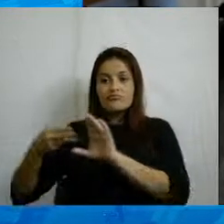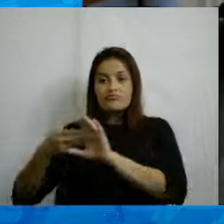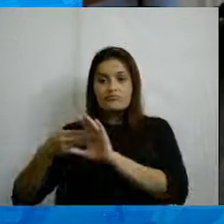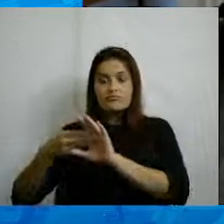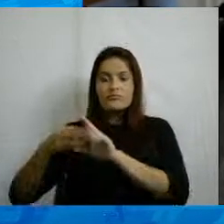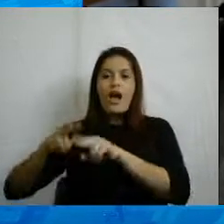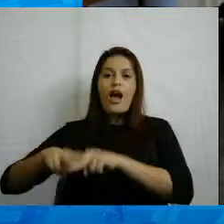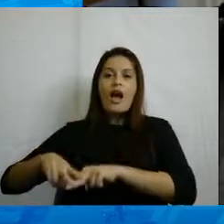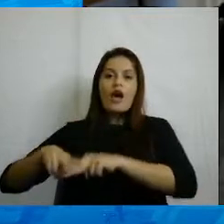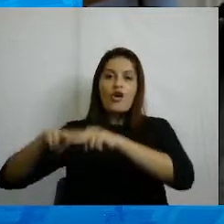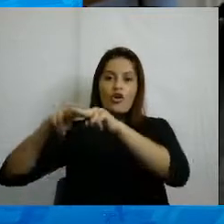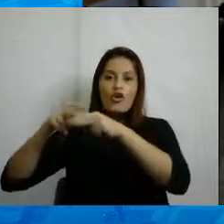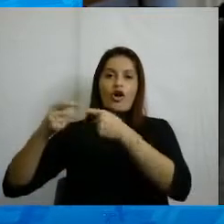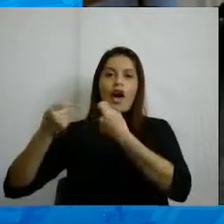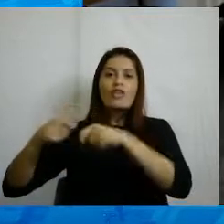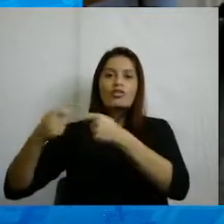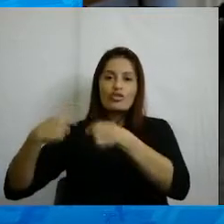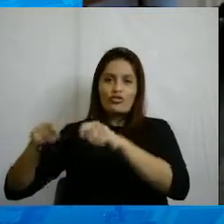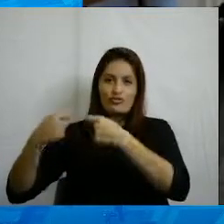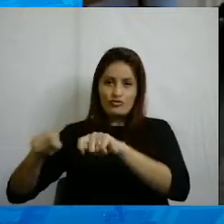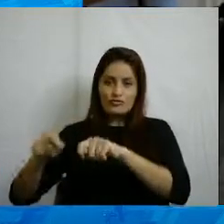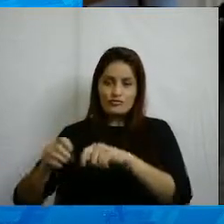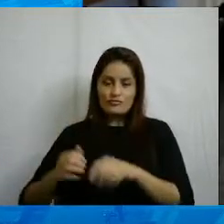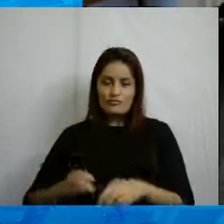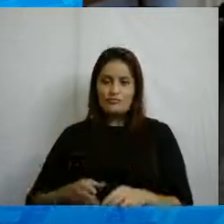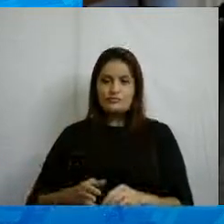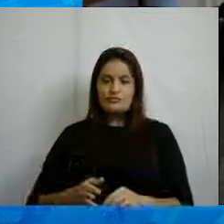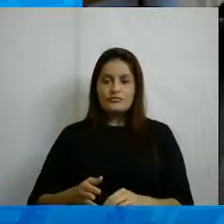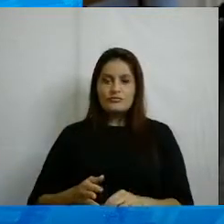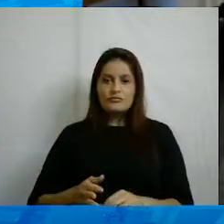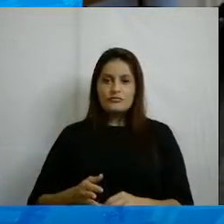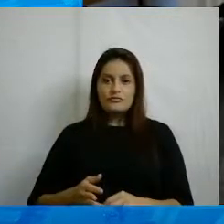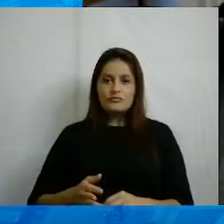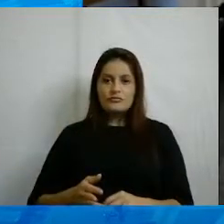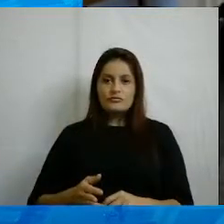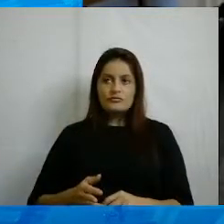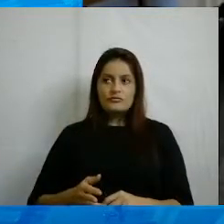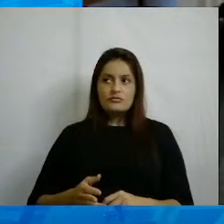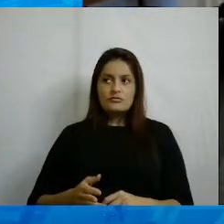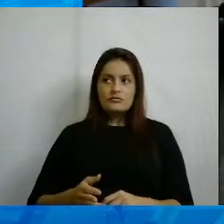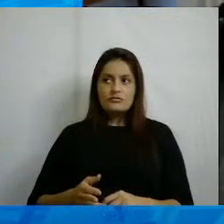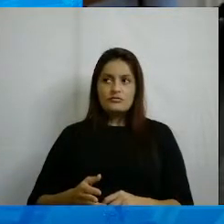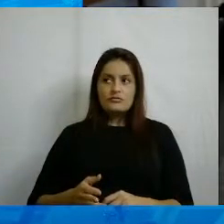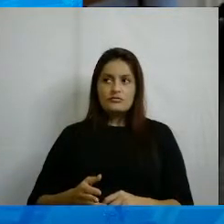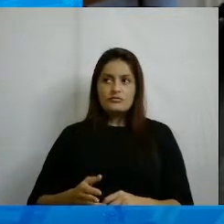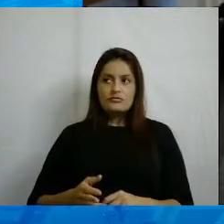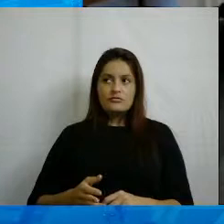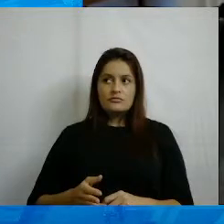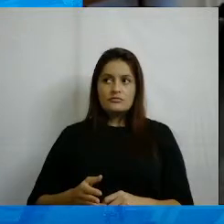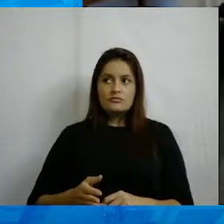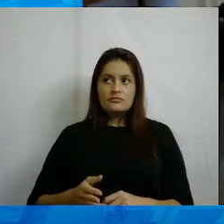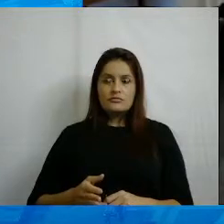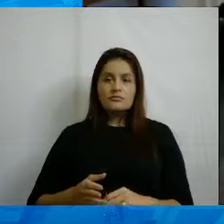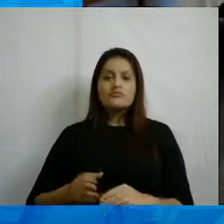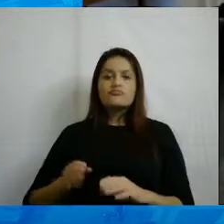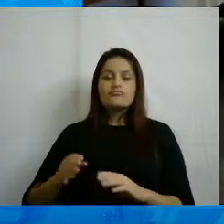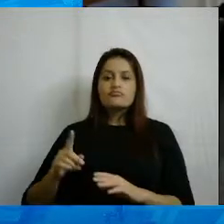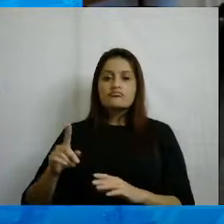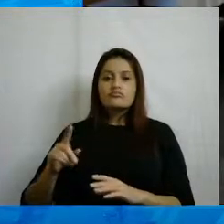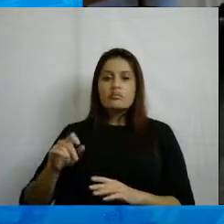ahorra en cuanto al consumo de combustible que tiene durante el tiempo. Entonces igual amortigua un